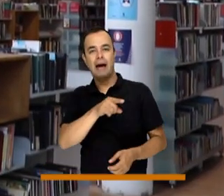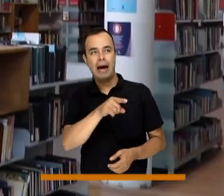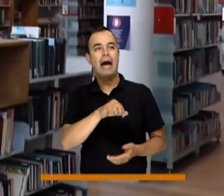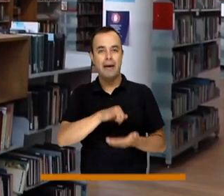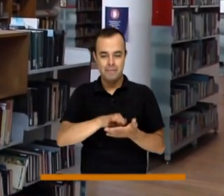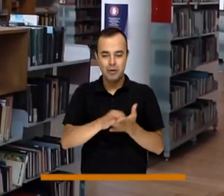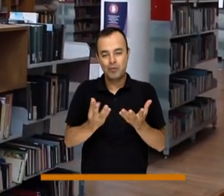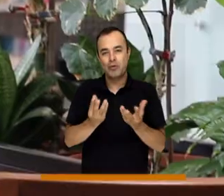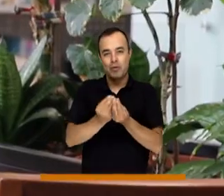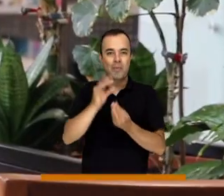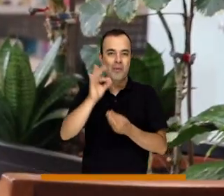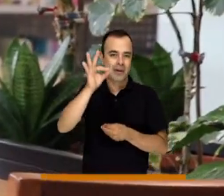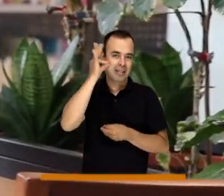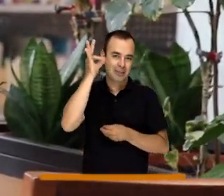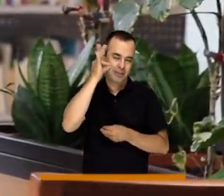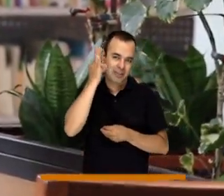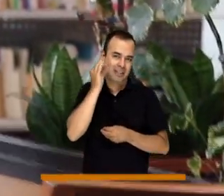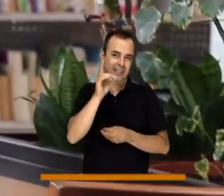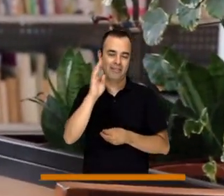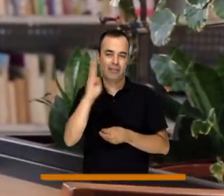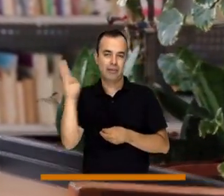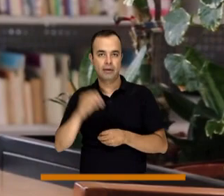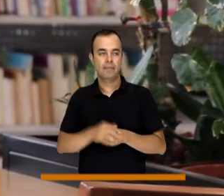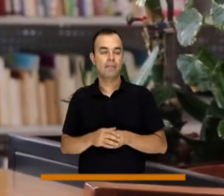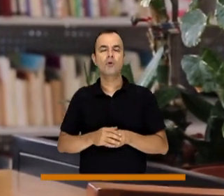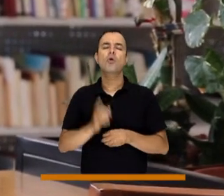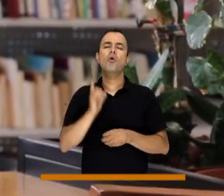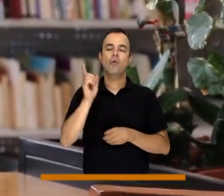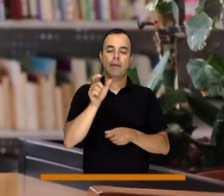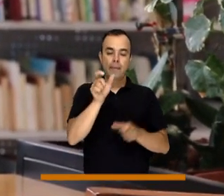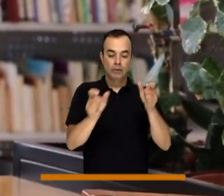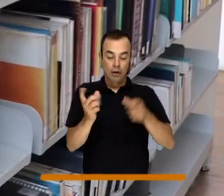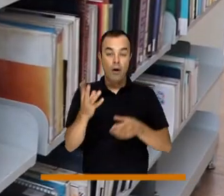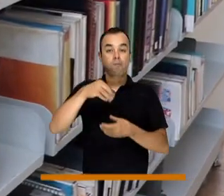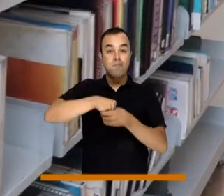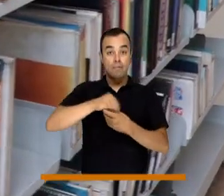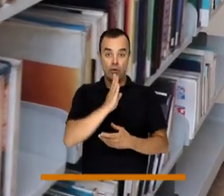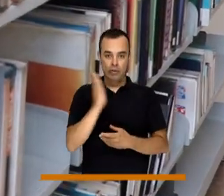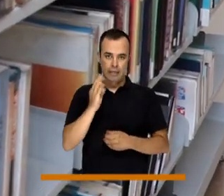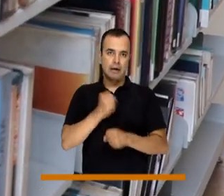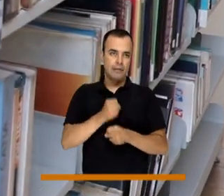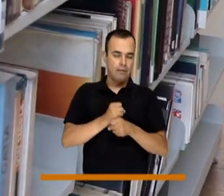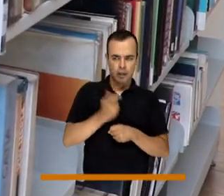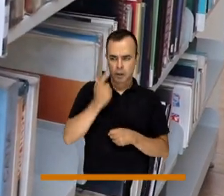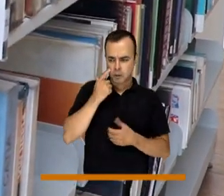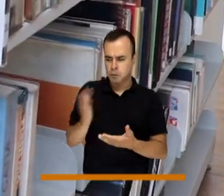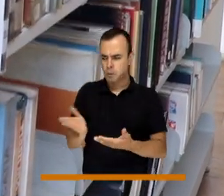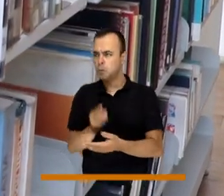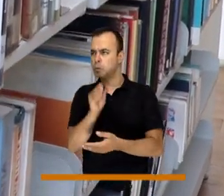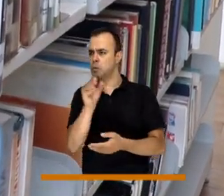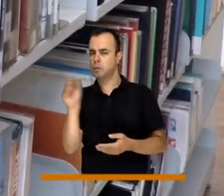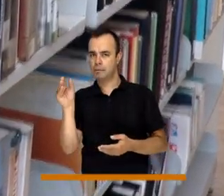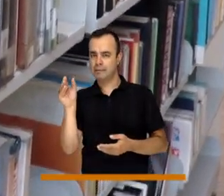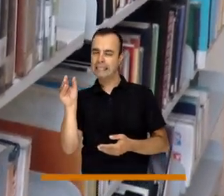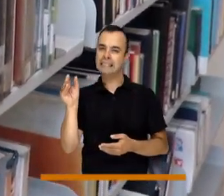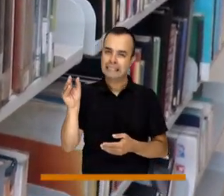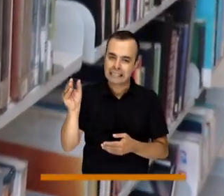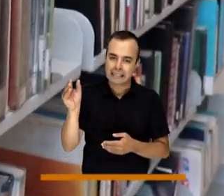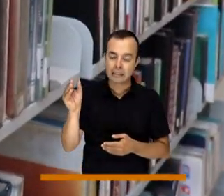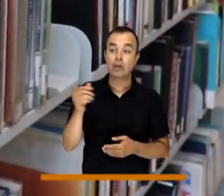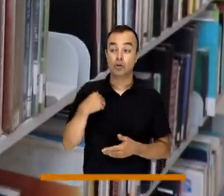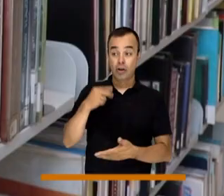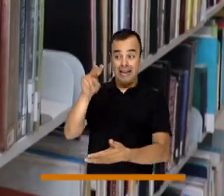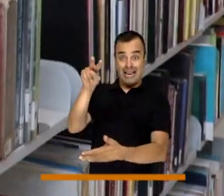promocionar lectura fue en Ratón, porque las bibliotecas tenían bibliotecarios o bibliotecólogos, pero la idea de ella es que ese